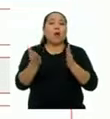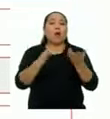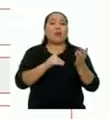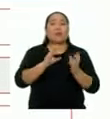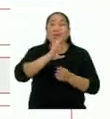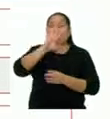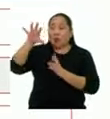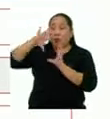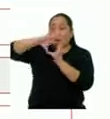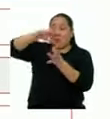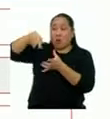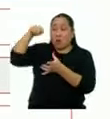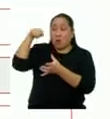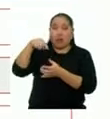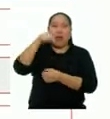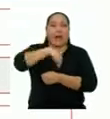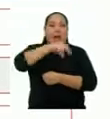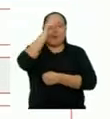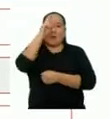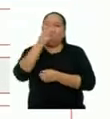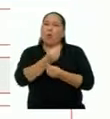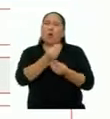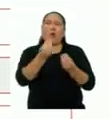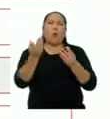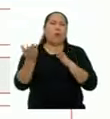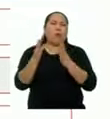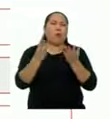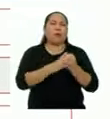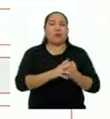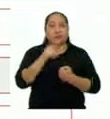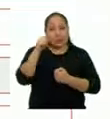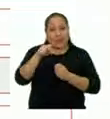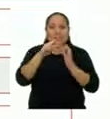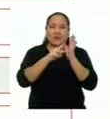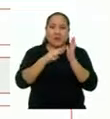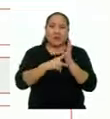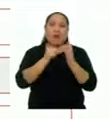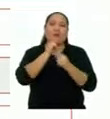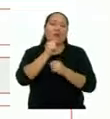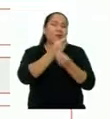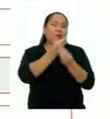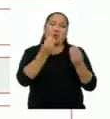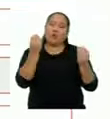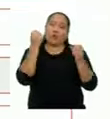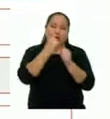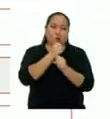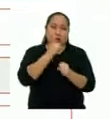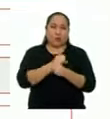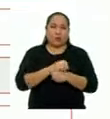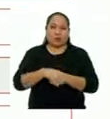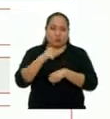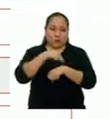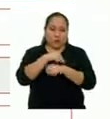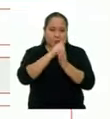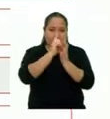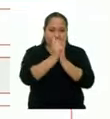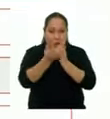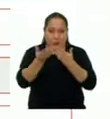mundo. Ese solo dato nos dice que hay un montón de cosas que hacer. Dado los minutos que me han